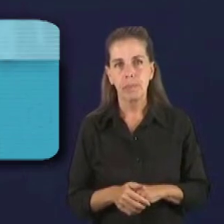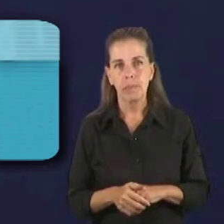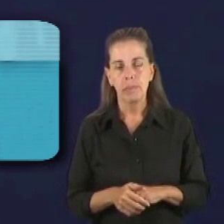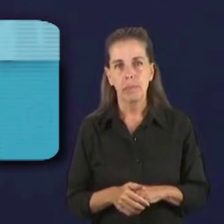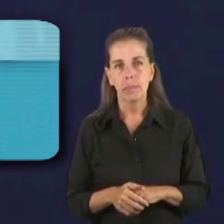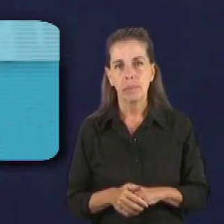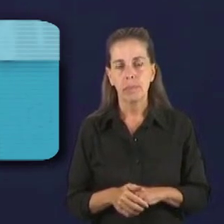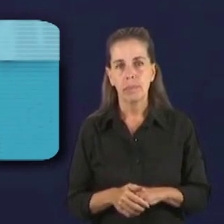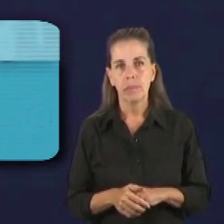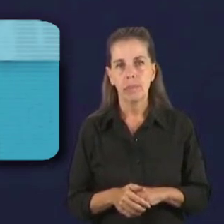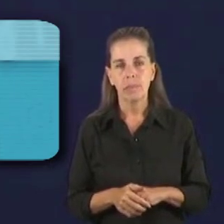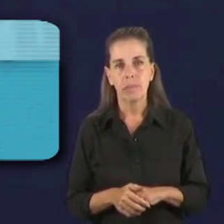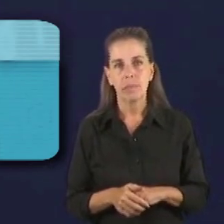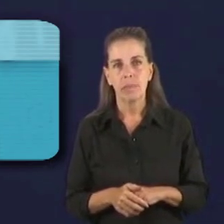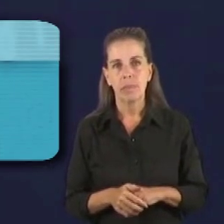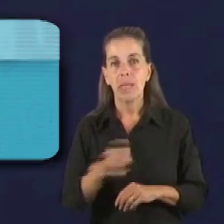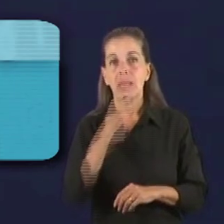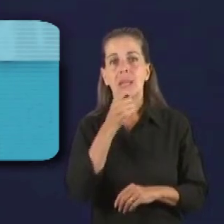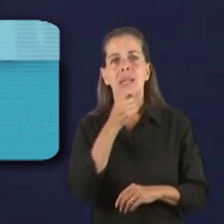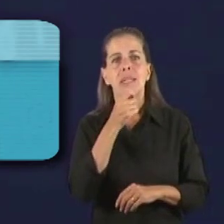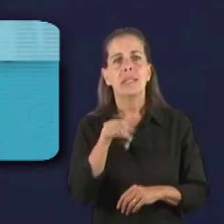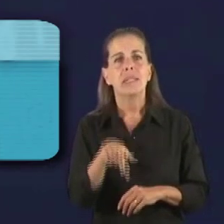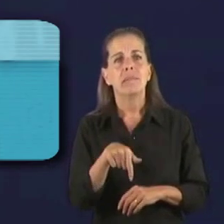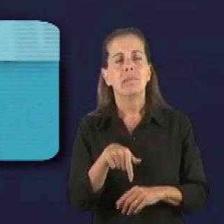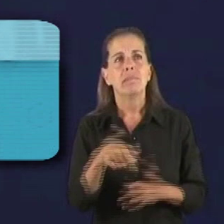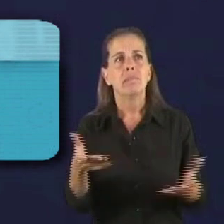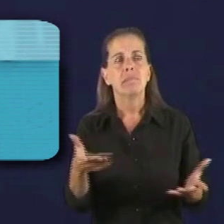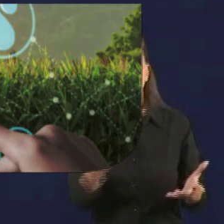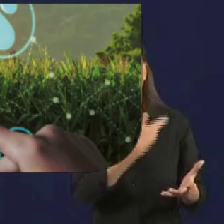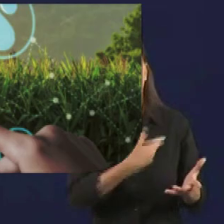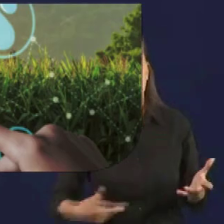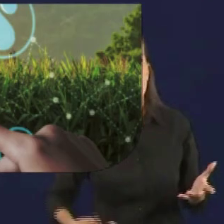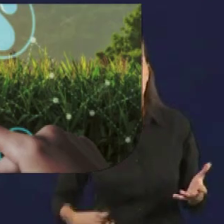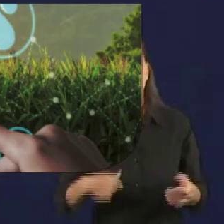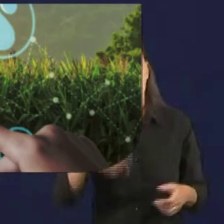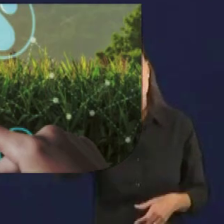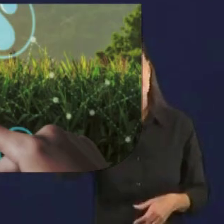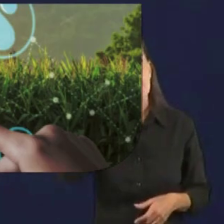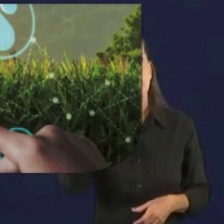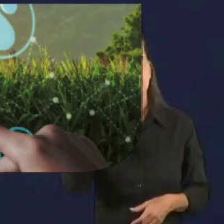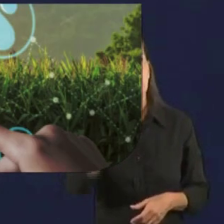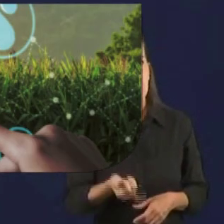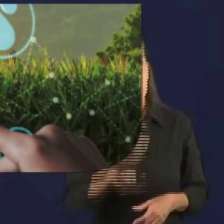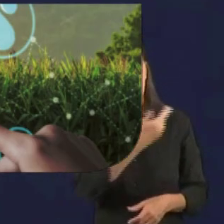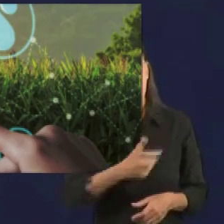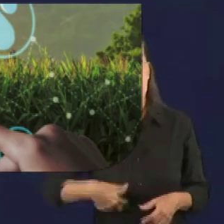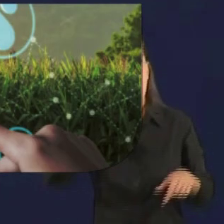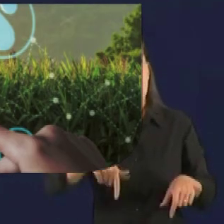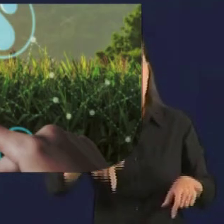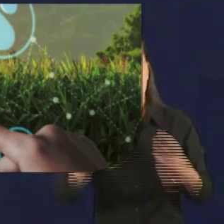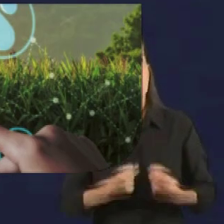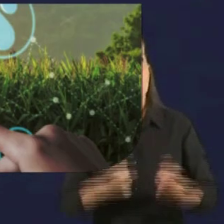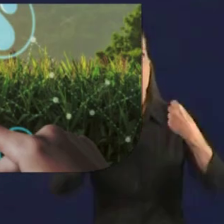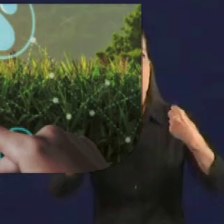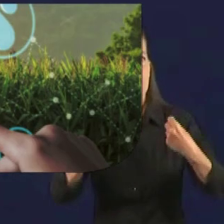Con respecto a si salimos, digamos, creo que salimos efectivamente fortalecidos, porque